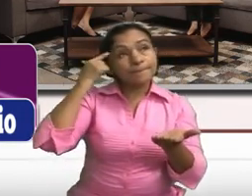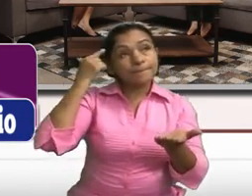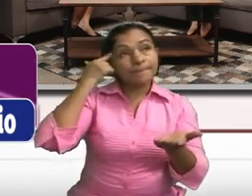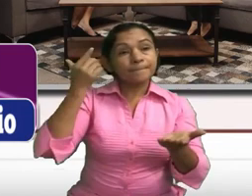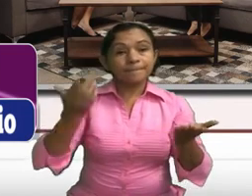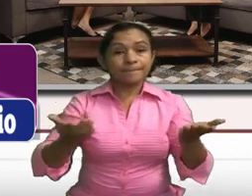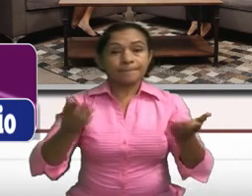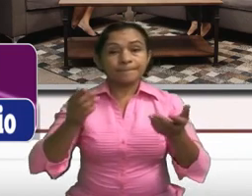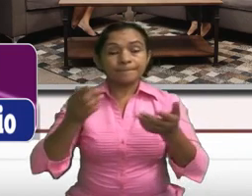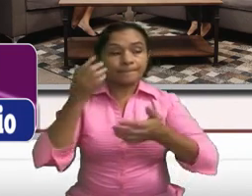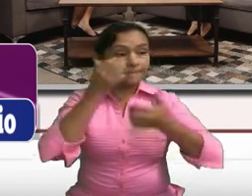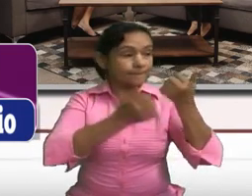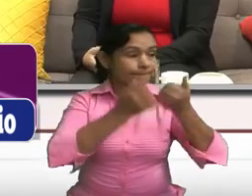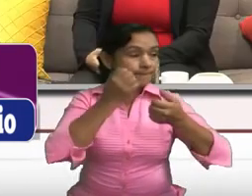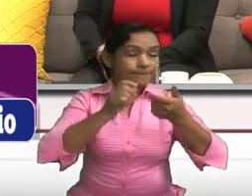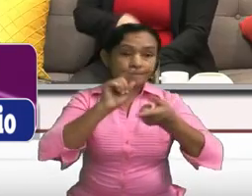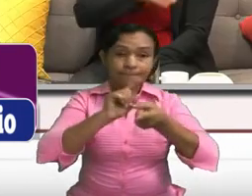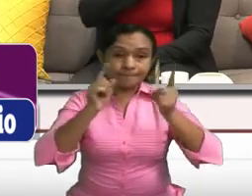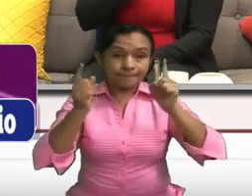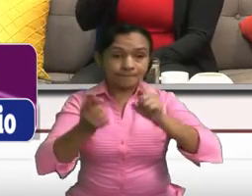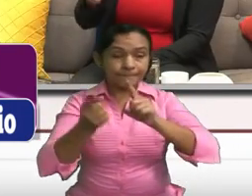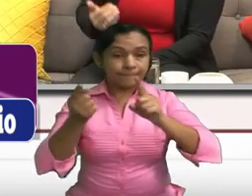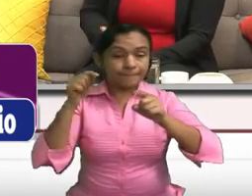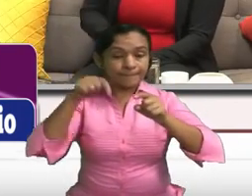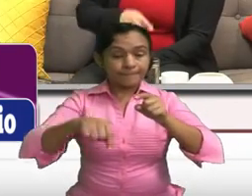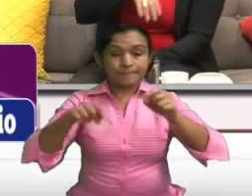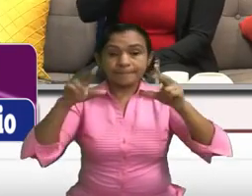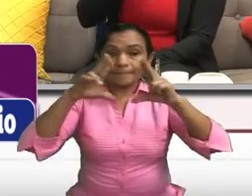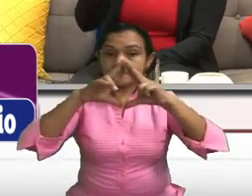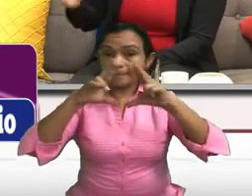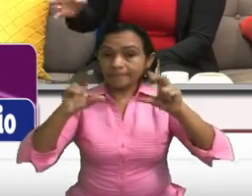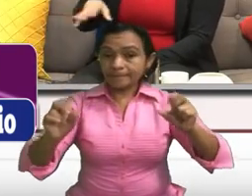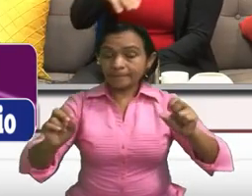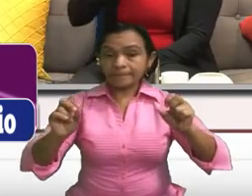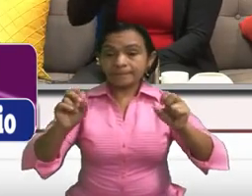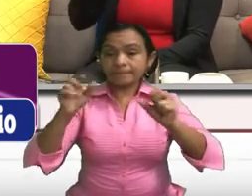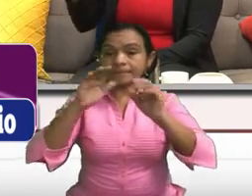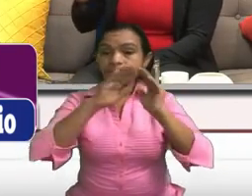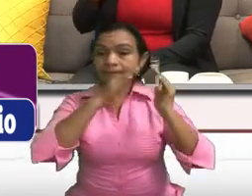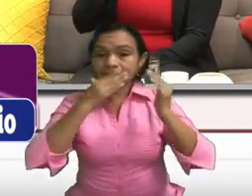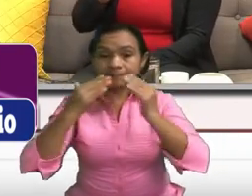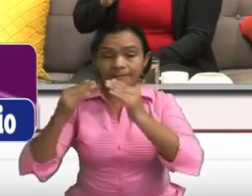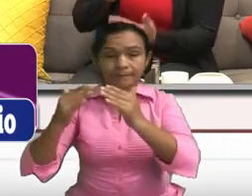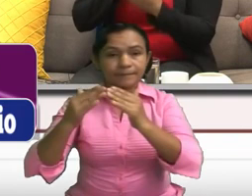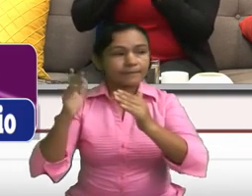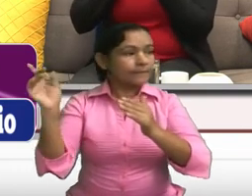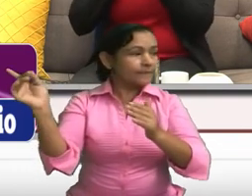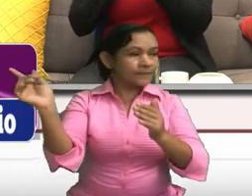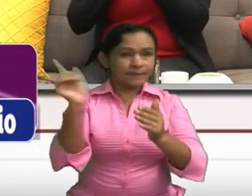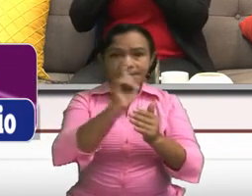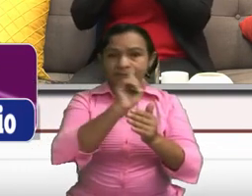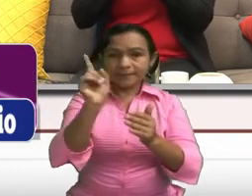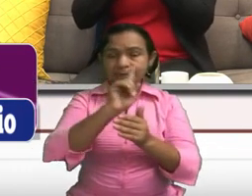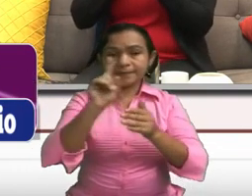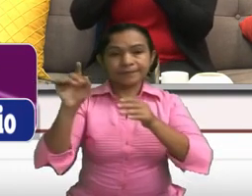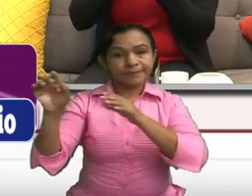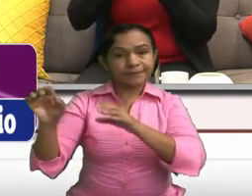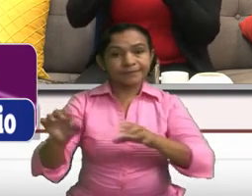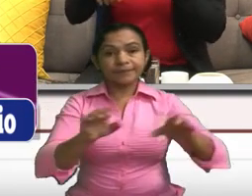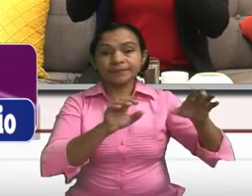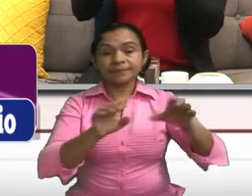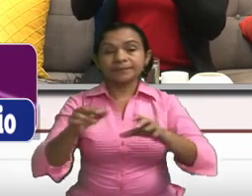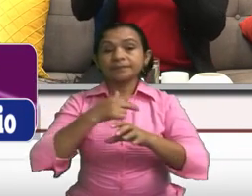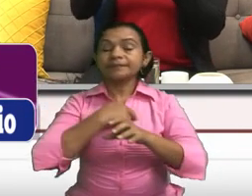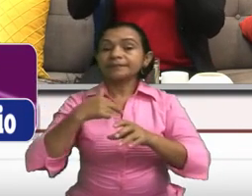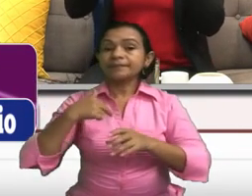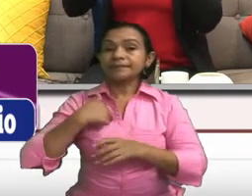los efectos se están sintiendo solo en el país o en tu barrio, en la comunidad, no. Este es un efecto que se